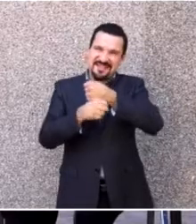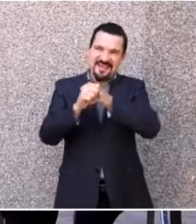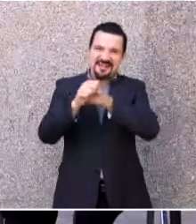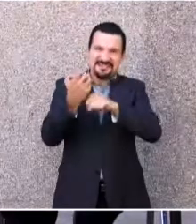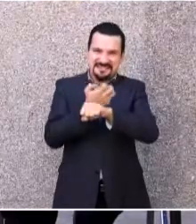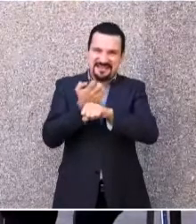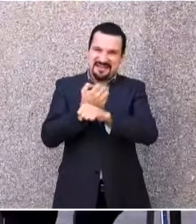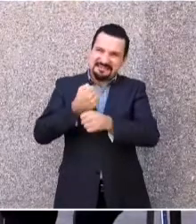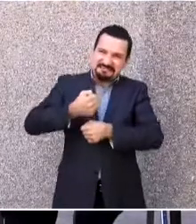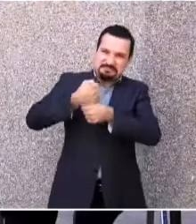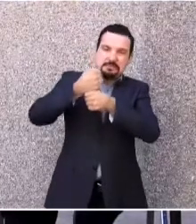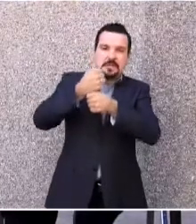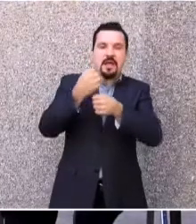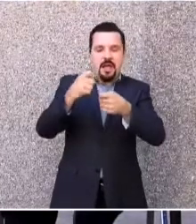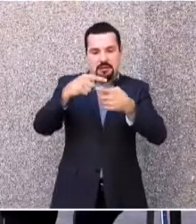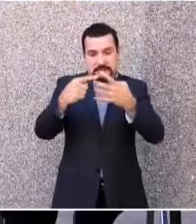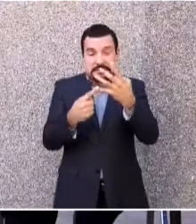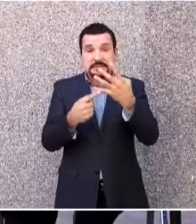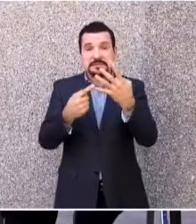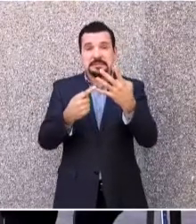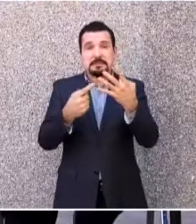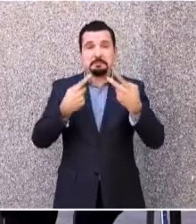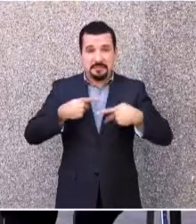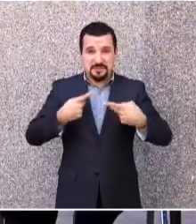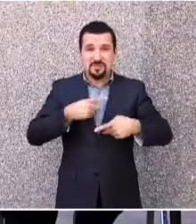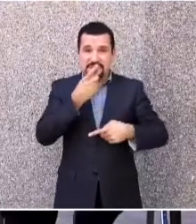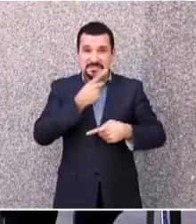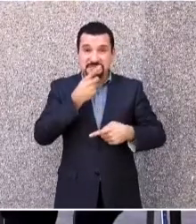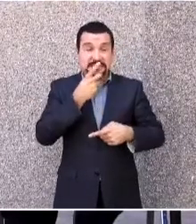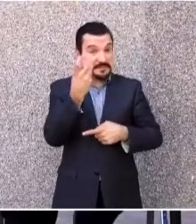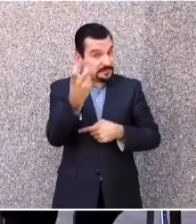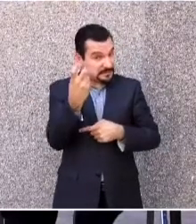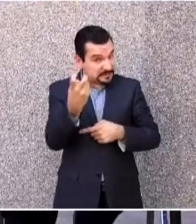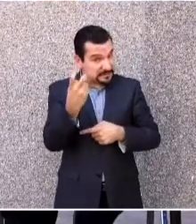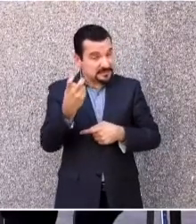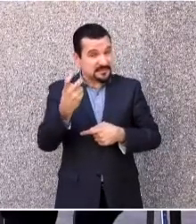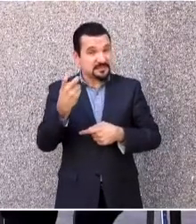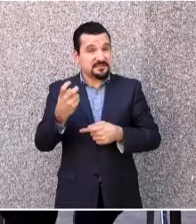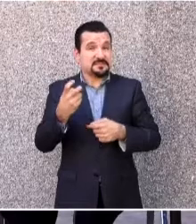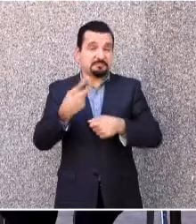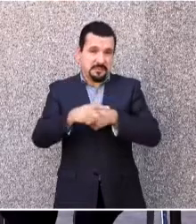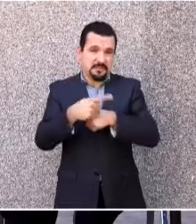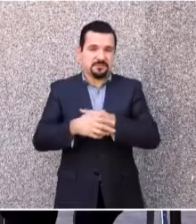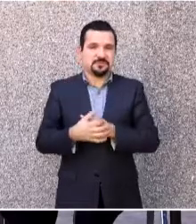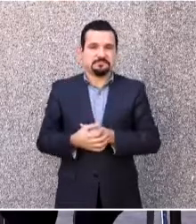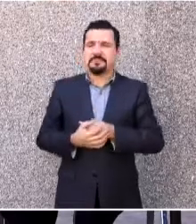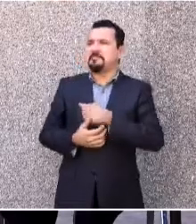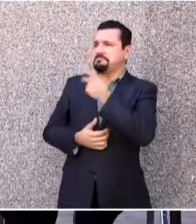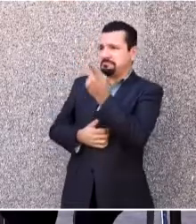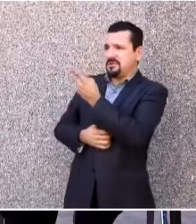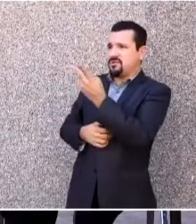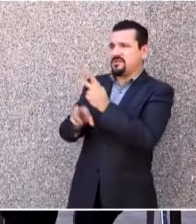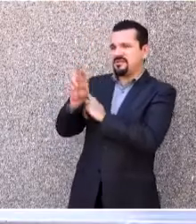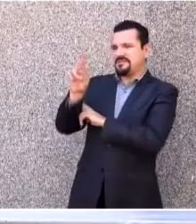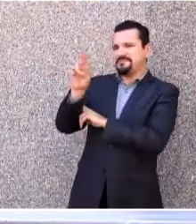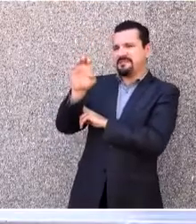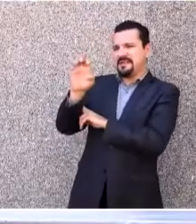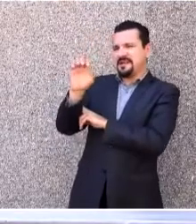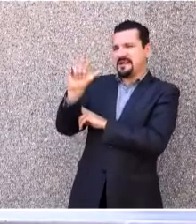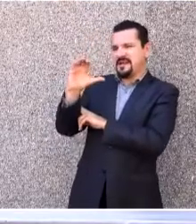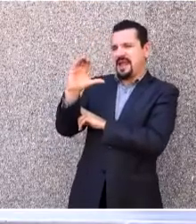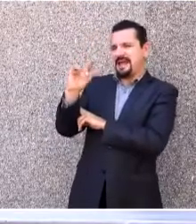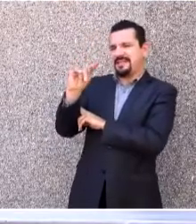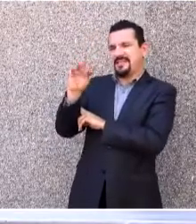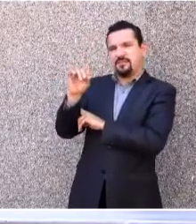riesgo. Entonces, creo que esa es la situación. Solo faltó los reactivos. Ah, los reactivos. Miren, los reactivos. Para